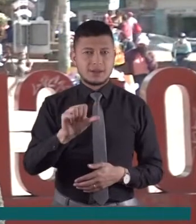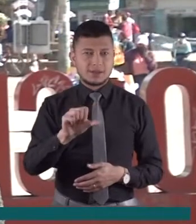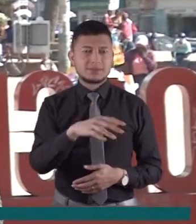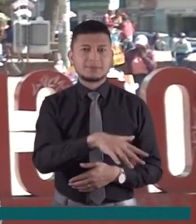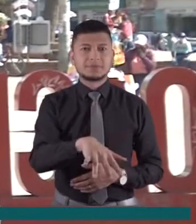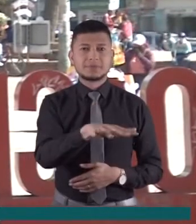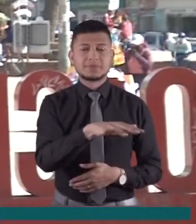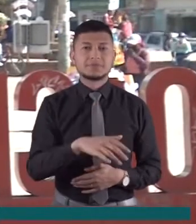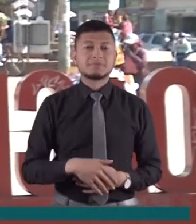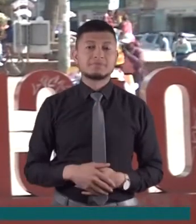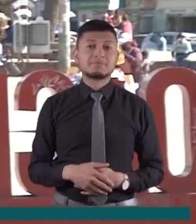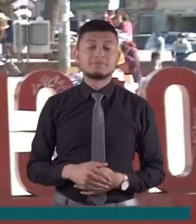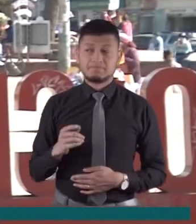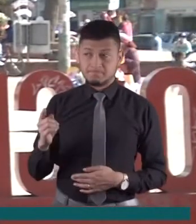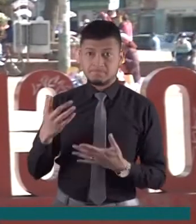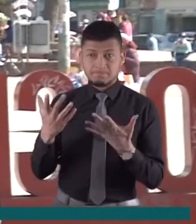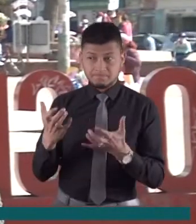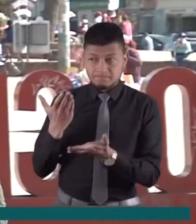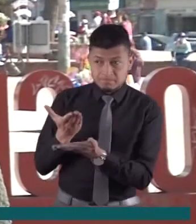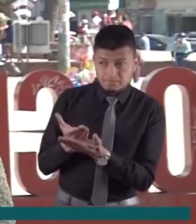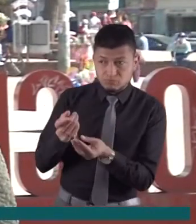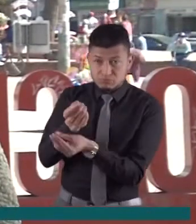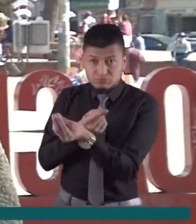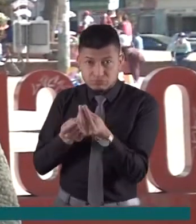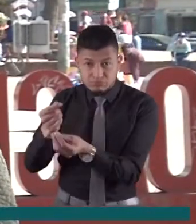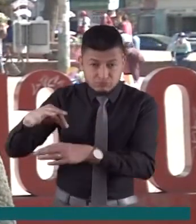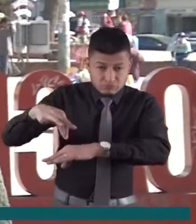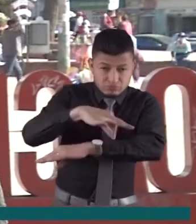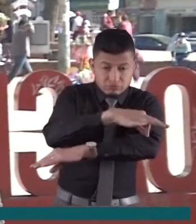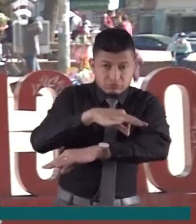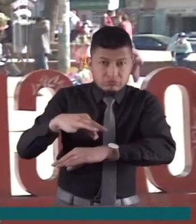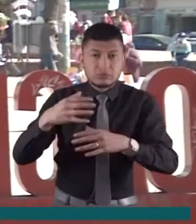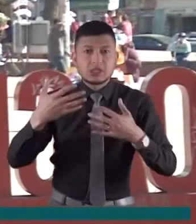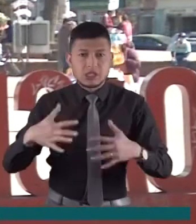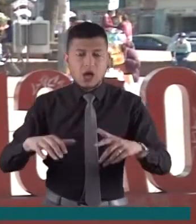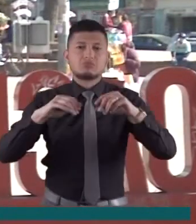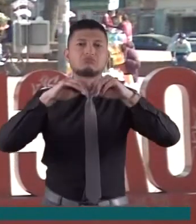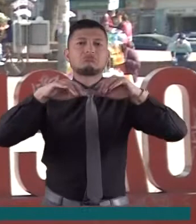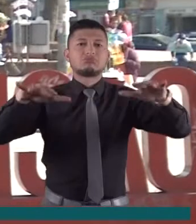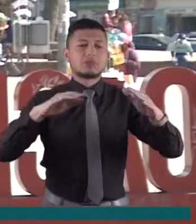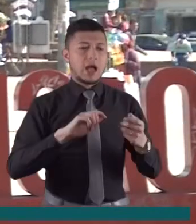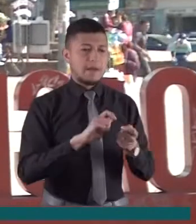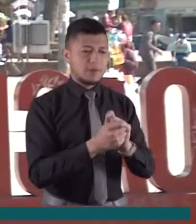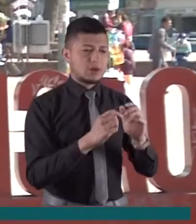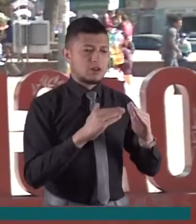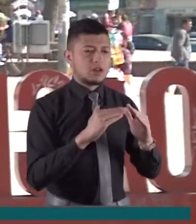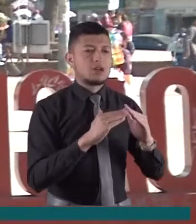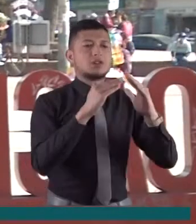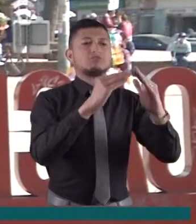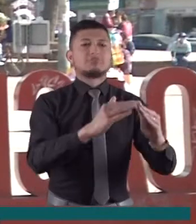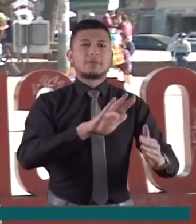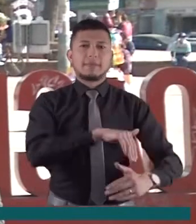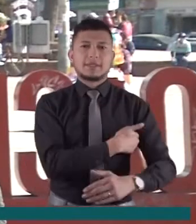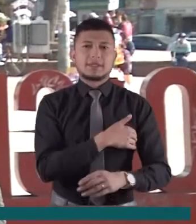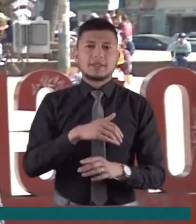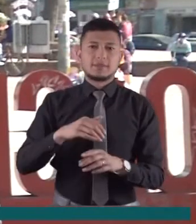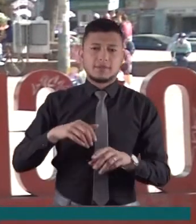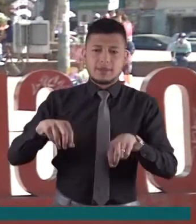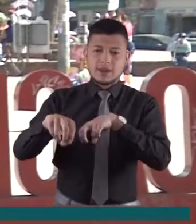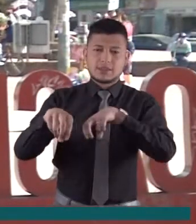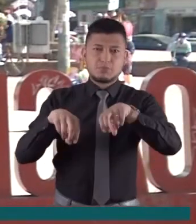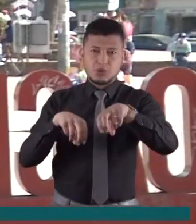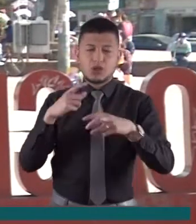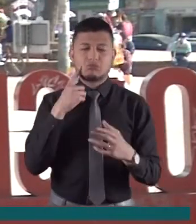este proyecto para trasladar la caseta de peaje en esta zona ya fueron compartidos con el ministerio de transporte quien